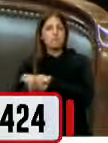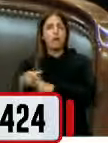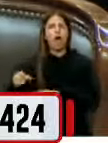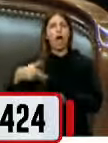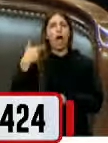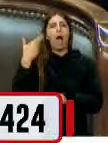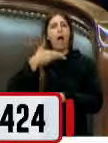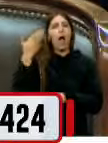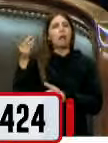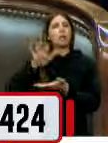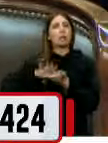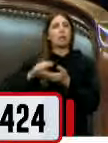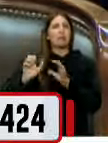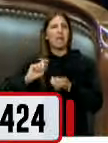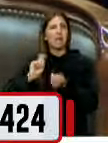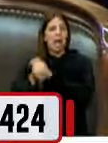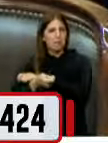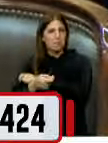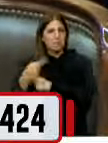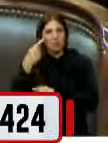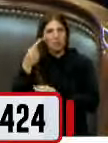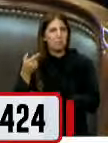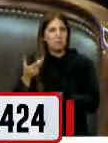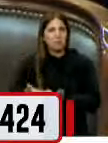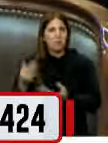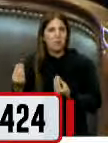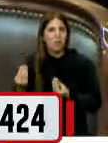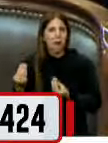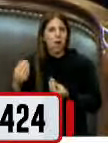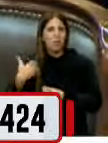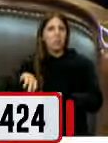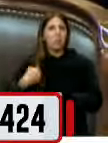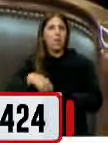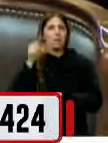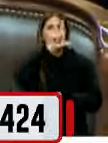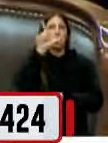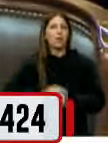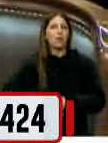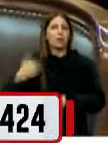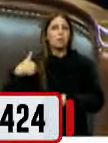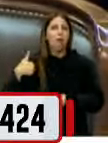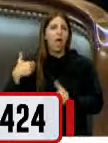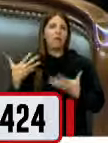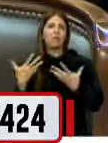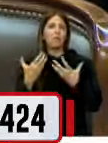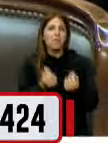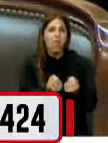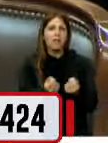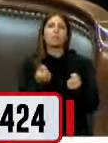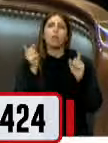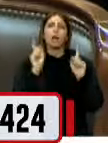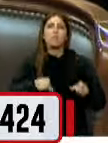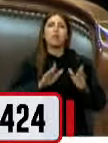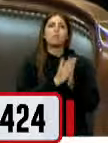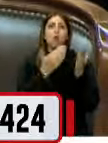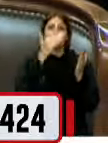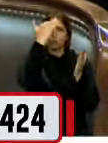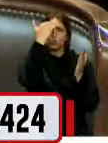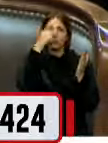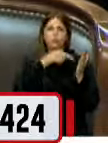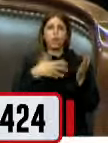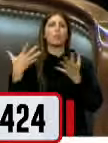votar. La CGT, los grandes directivos, tendrían que estar hoy acá. No el 9, acá, hoy. Porque